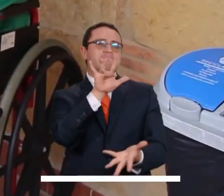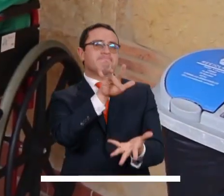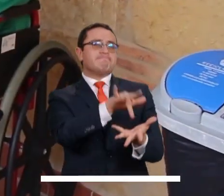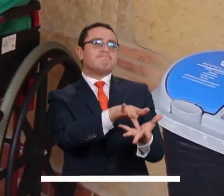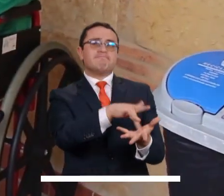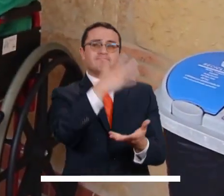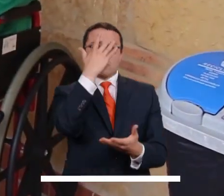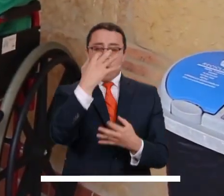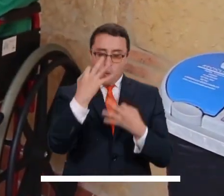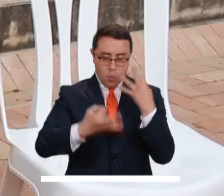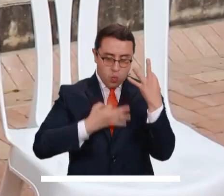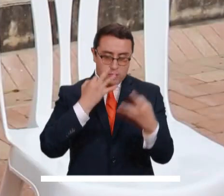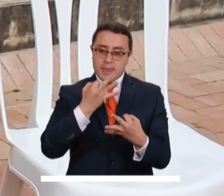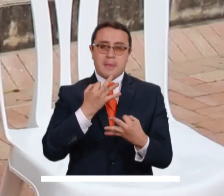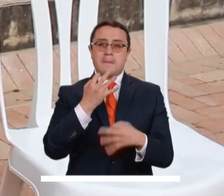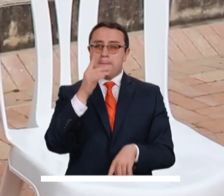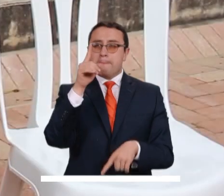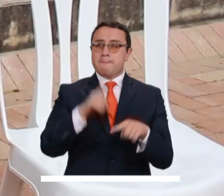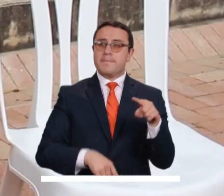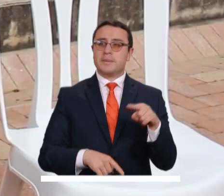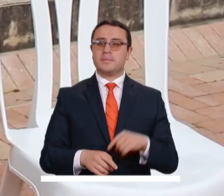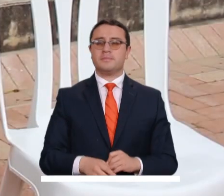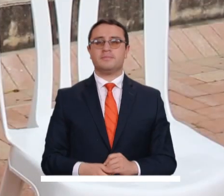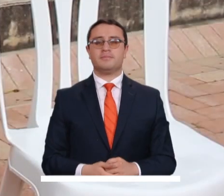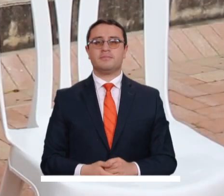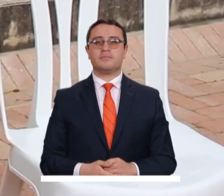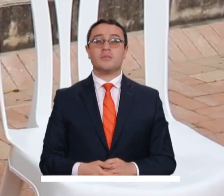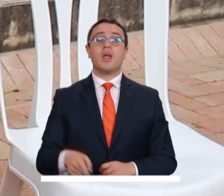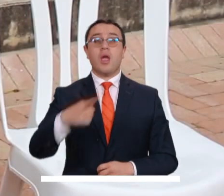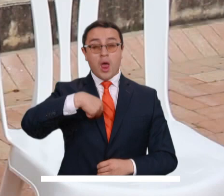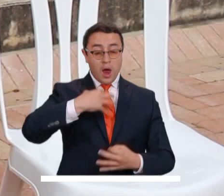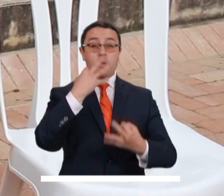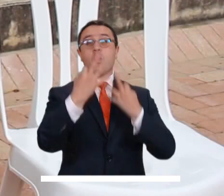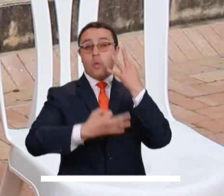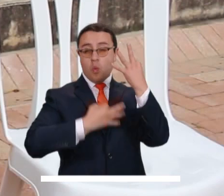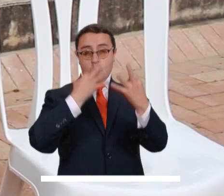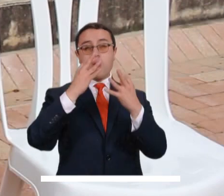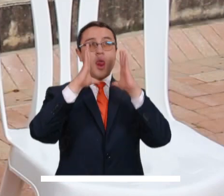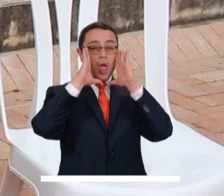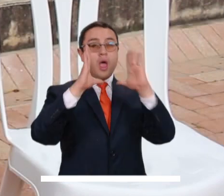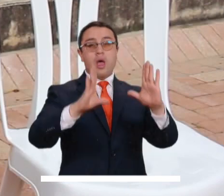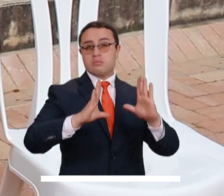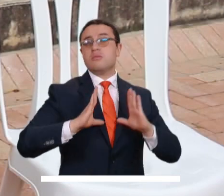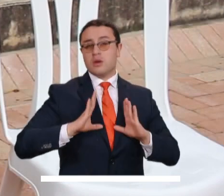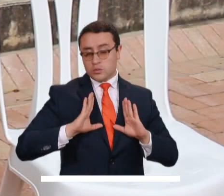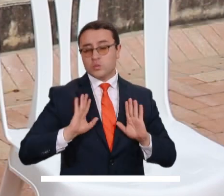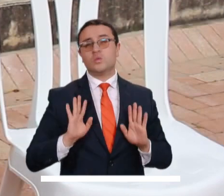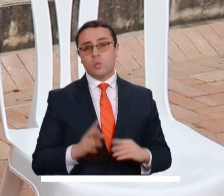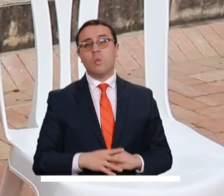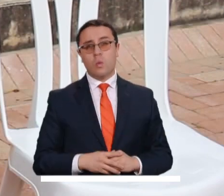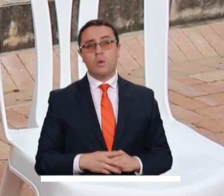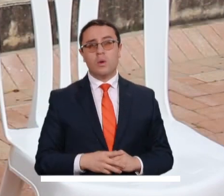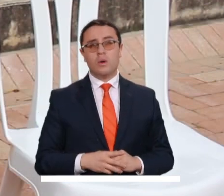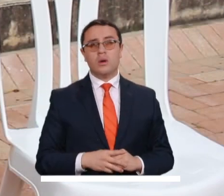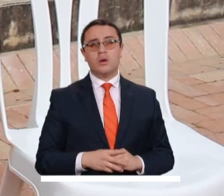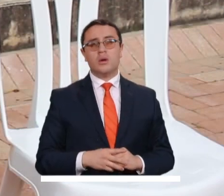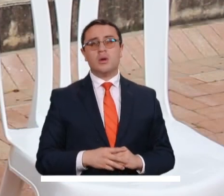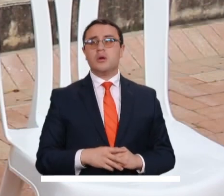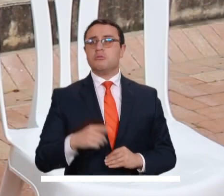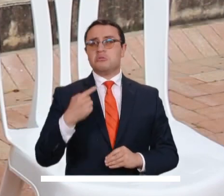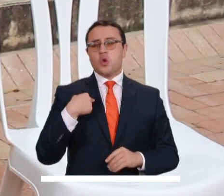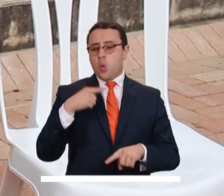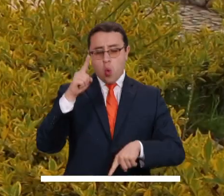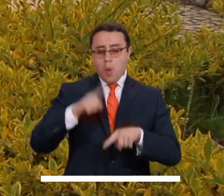porque nadie podía cuidarla. Ellas nos cuidan bien, están pendientes de uno, pues uno sin